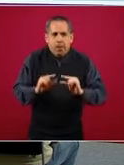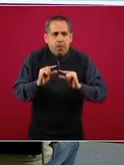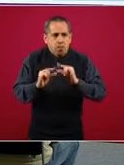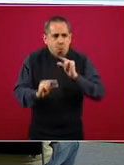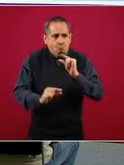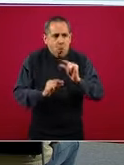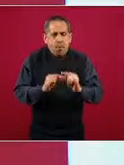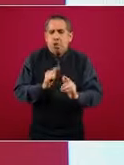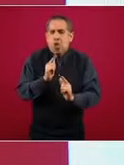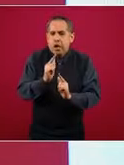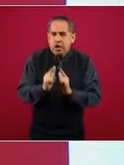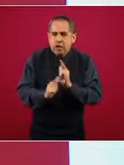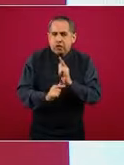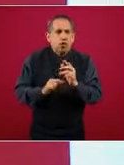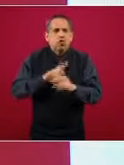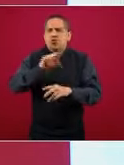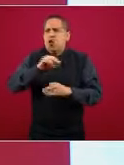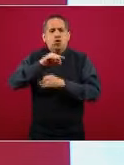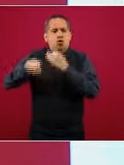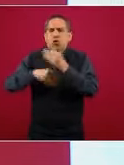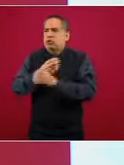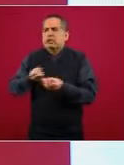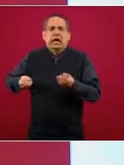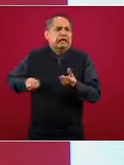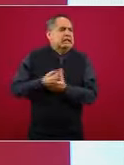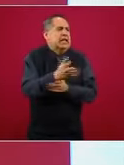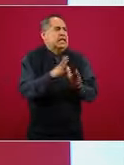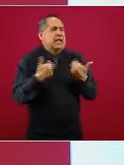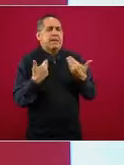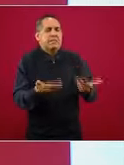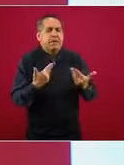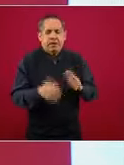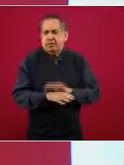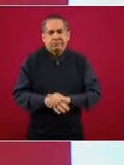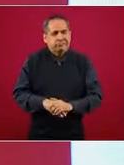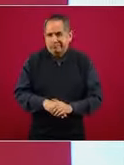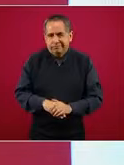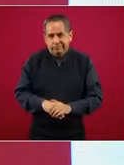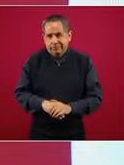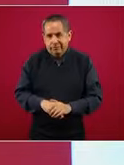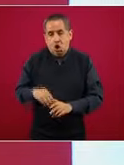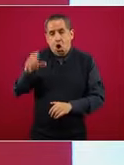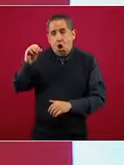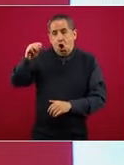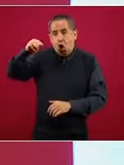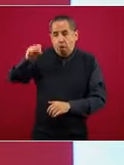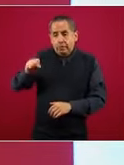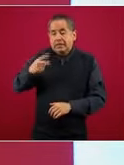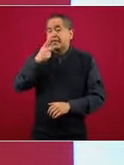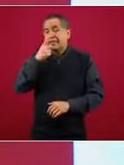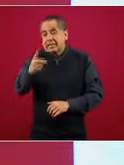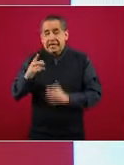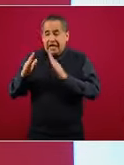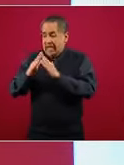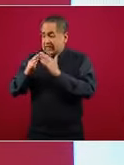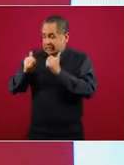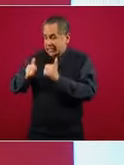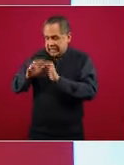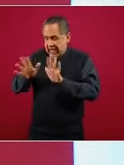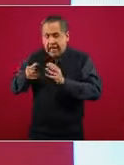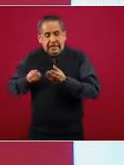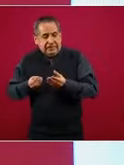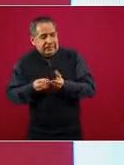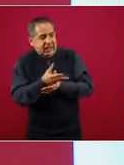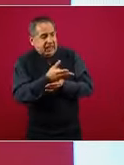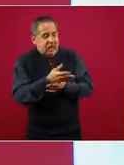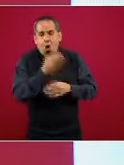lento, y manifestó la impresión de la Organización Mundial de la Salud de que el desconfinamiento en México